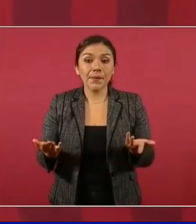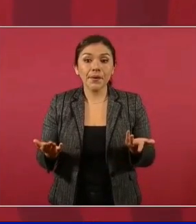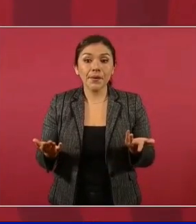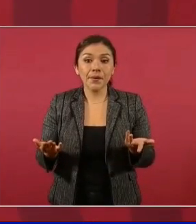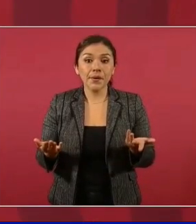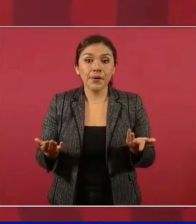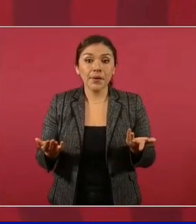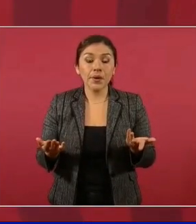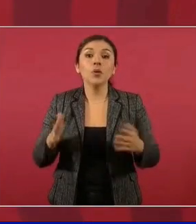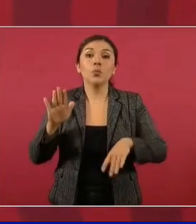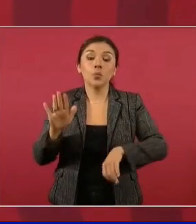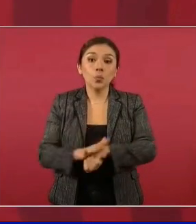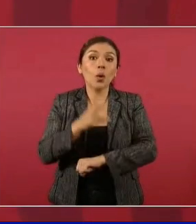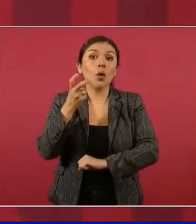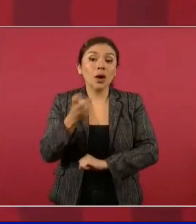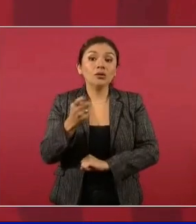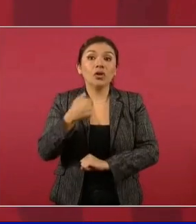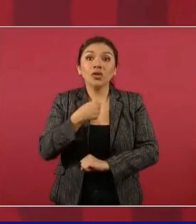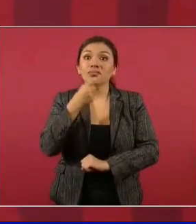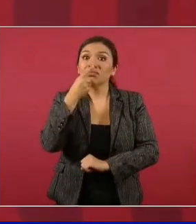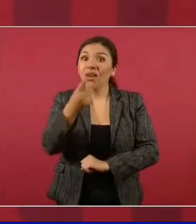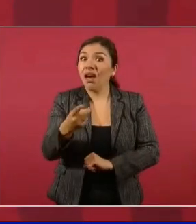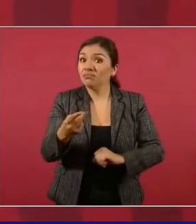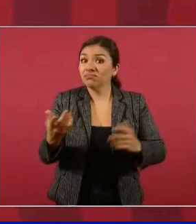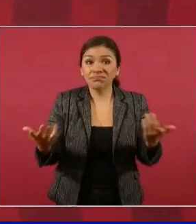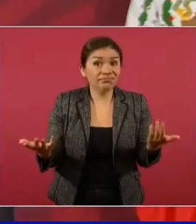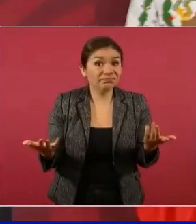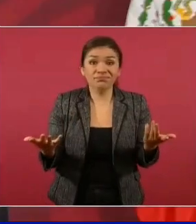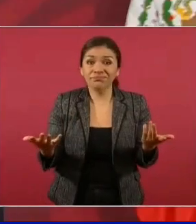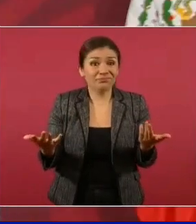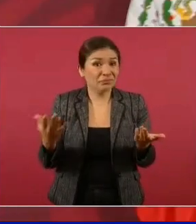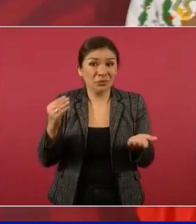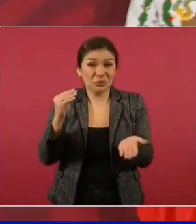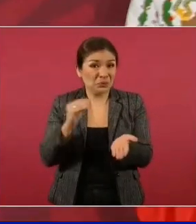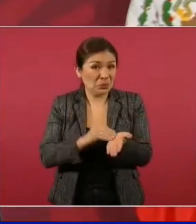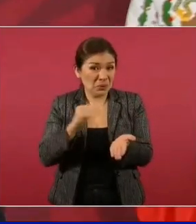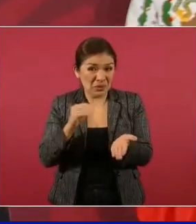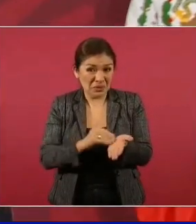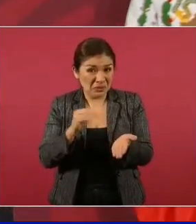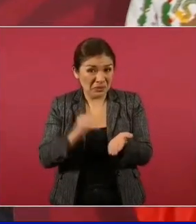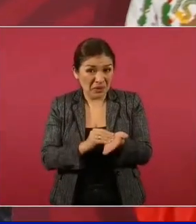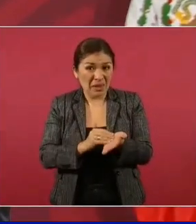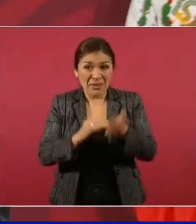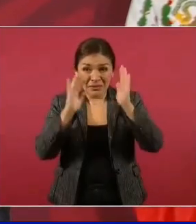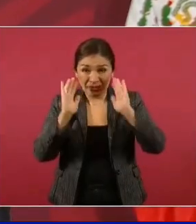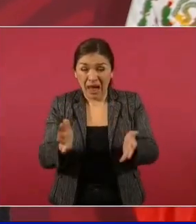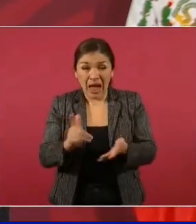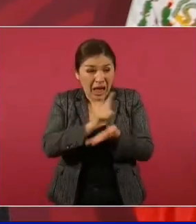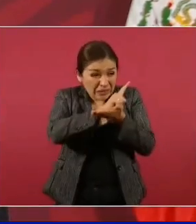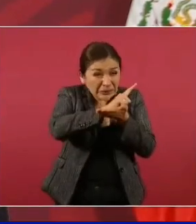por eso hablo de que todavía no se termina de limpiar,